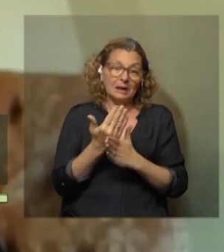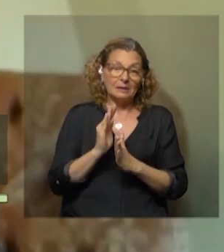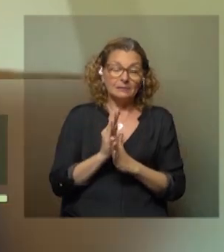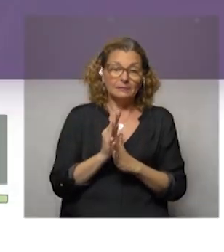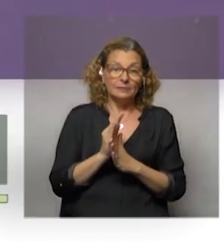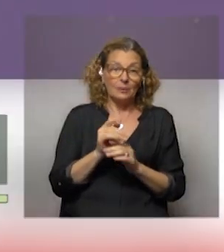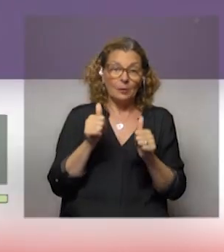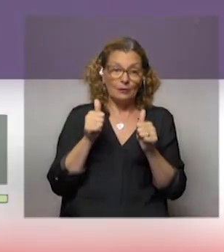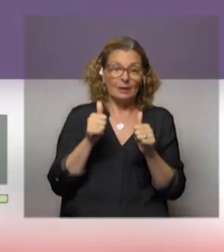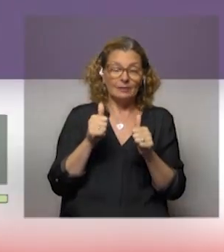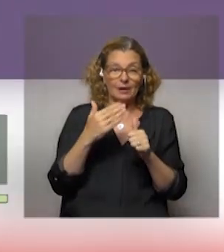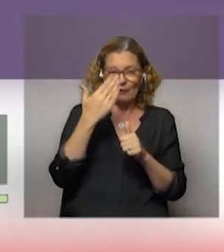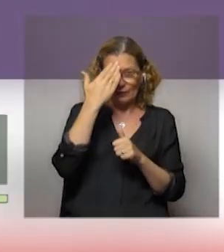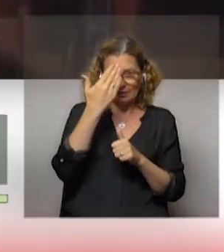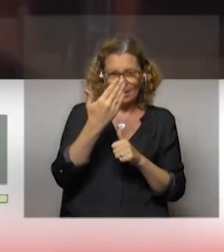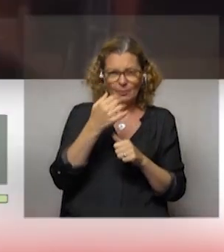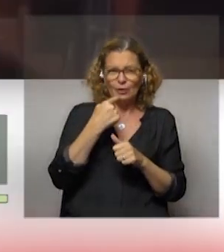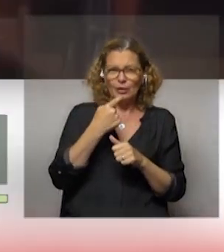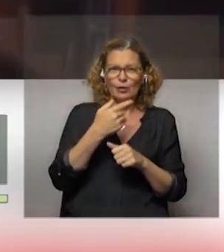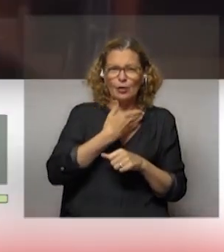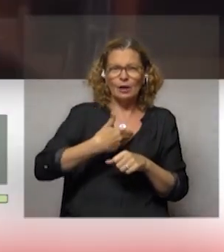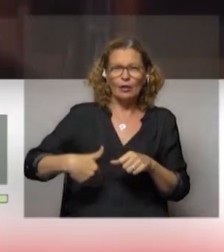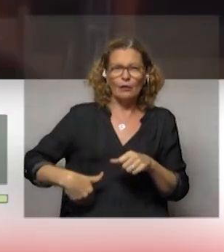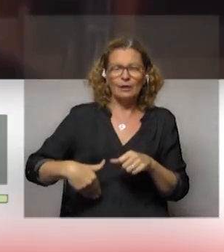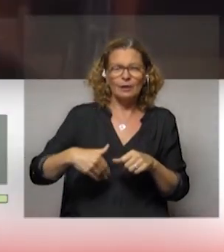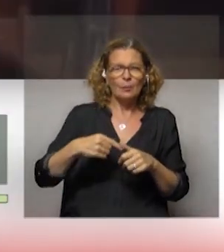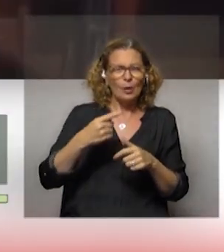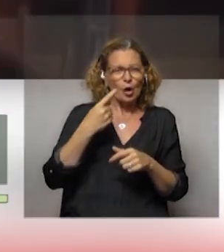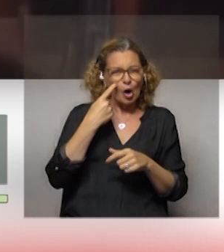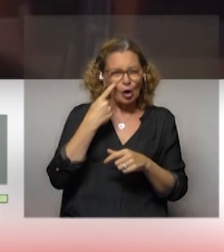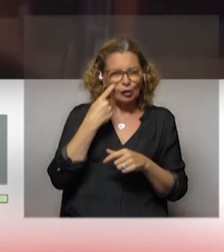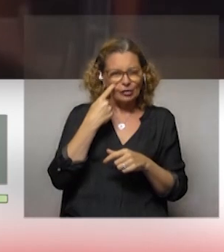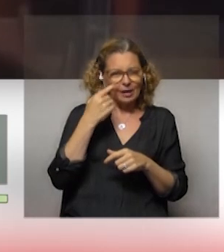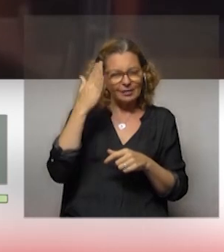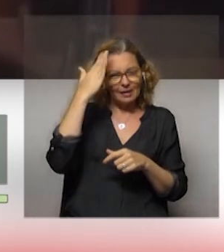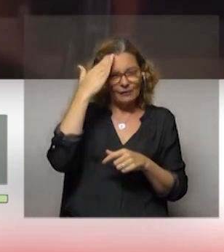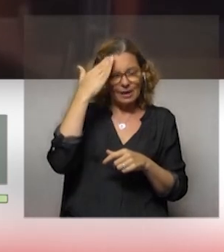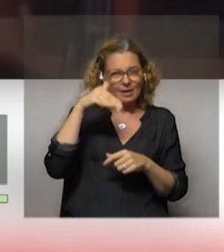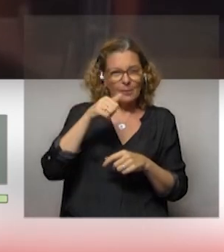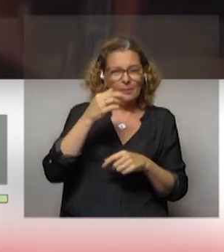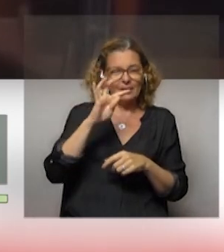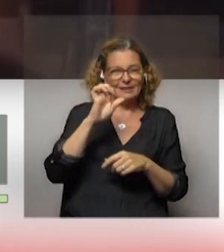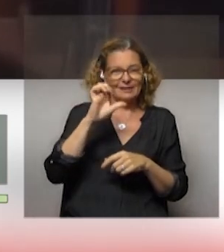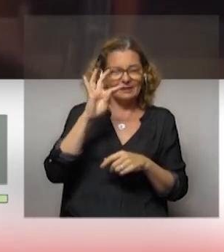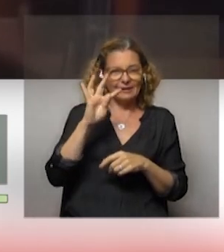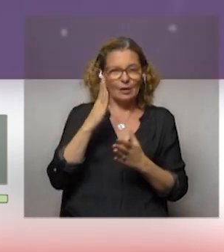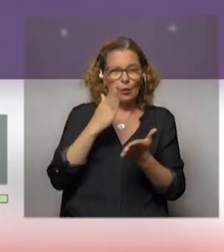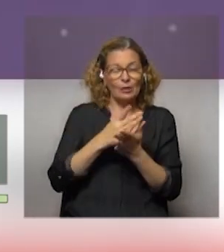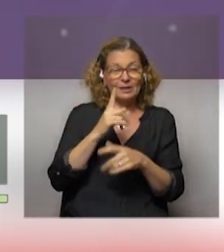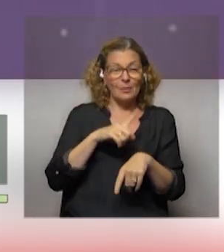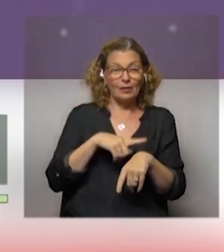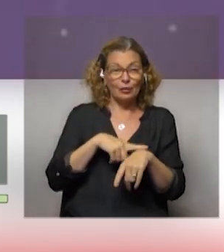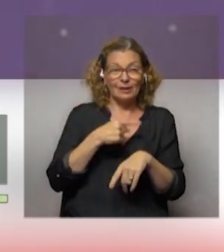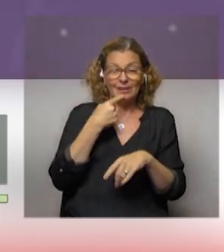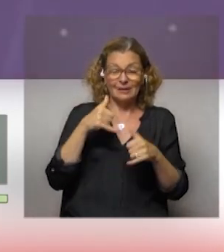fantástico el frente amplio aseguró que el gobierno estaba en conocimiento de quién era Sebastián Merced luego de que en las últimas horas se